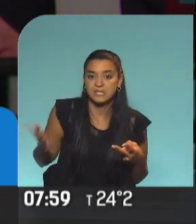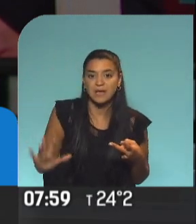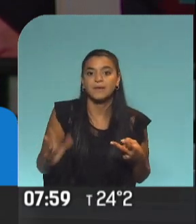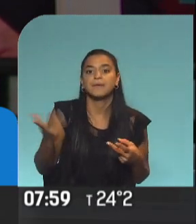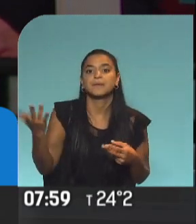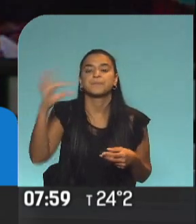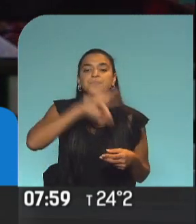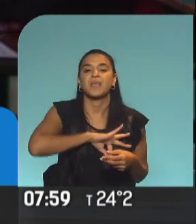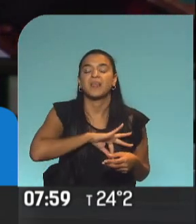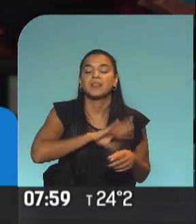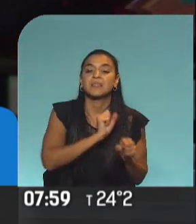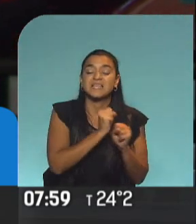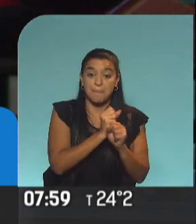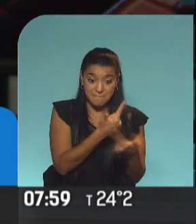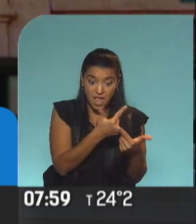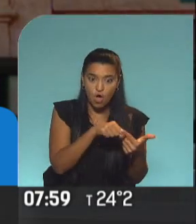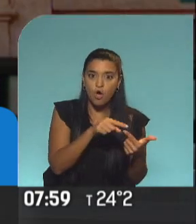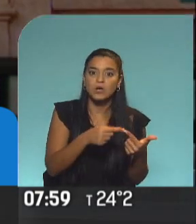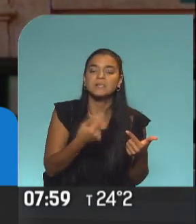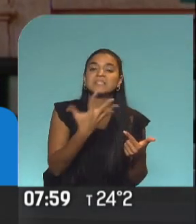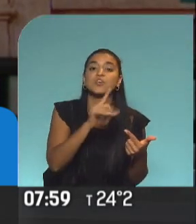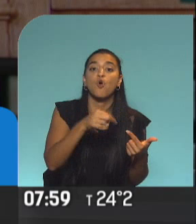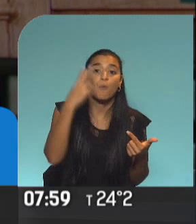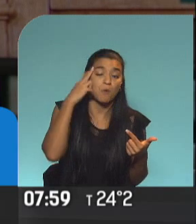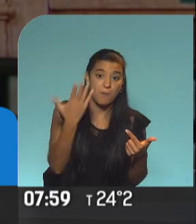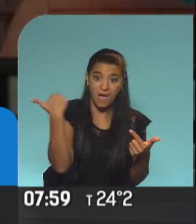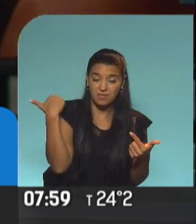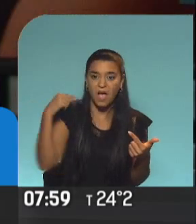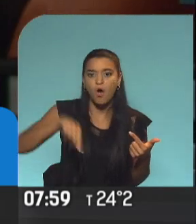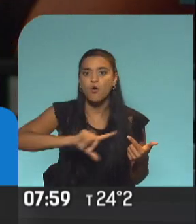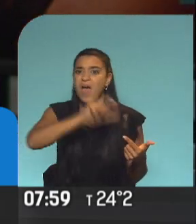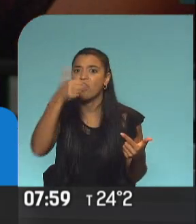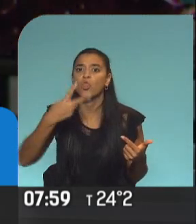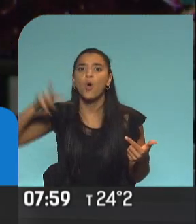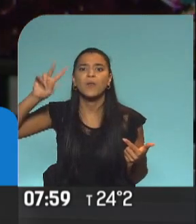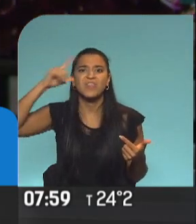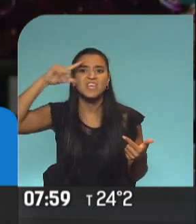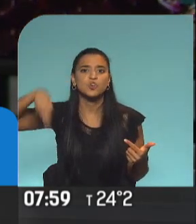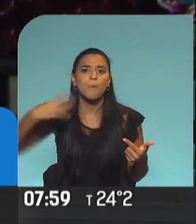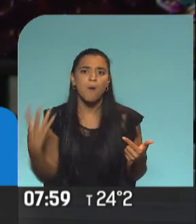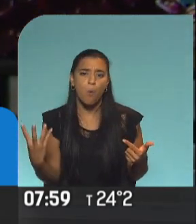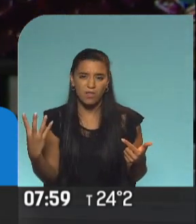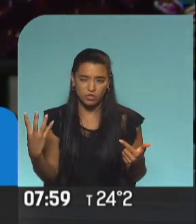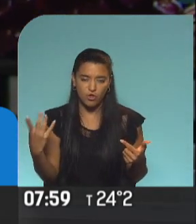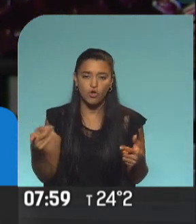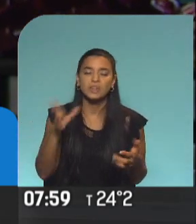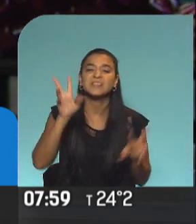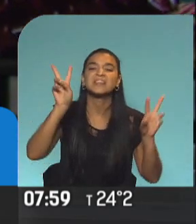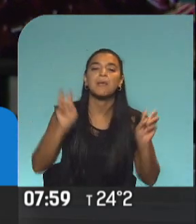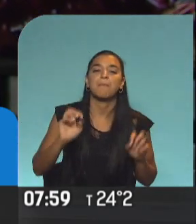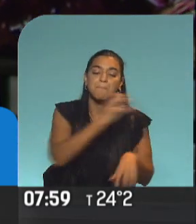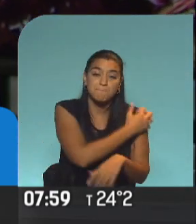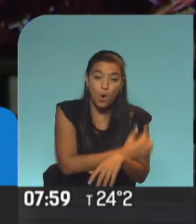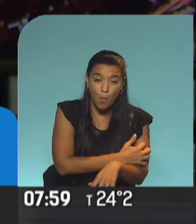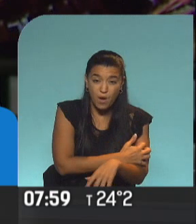desempleo Macri la duplicó. La llevó de 5,9 a 10,4. O sea, eso hay que decirlo. Y el tema pobreza, como se